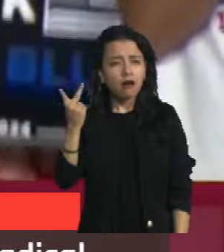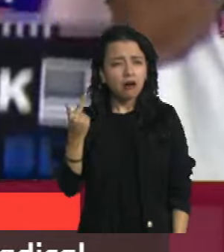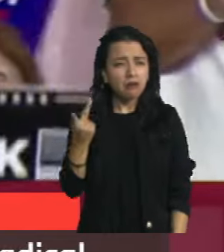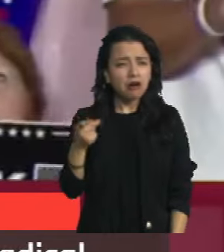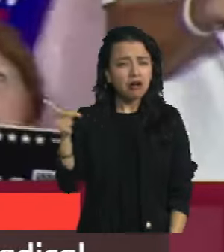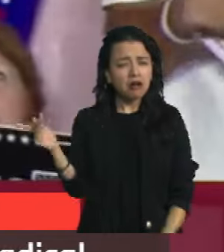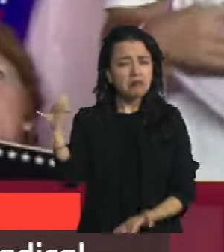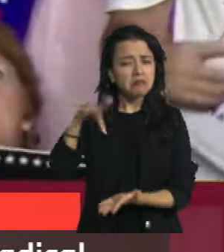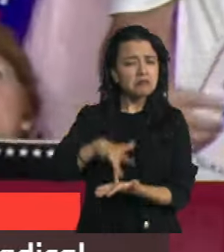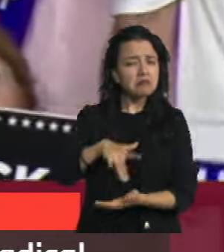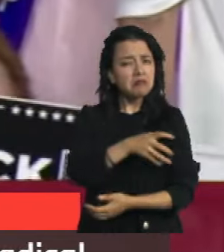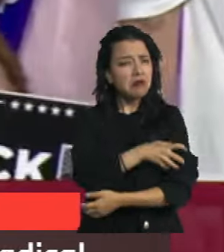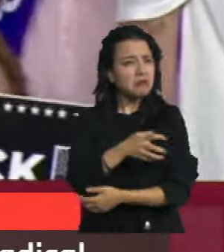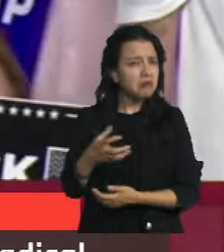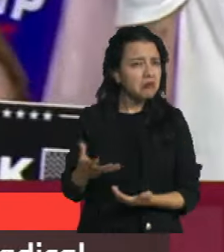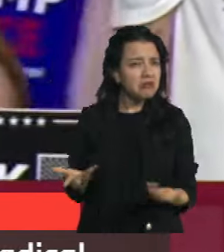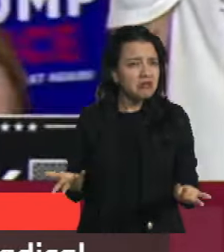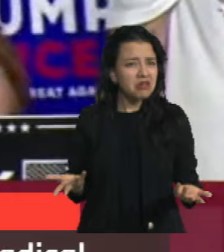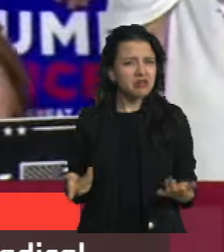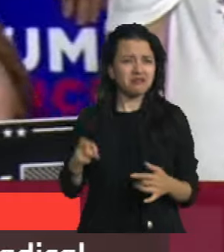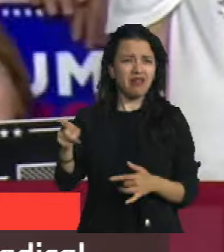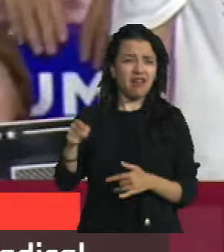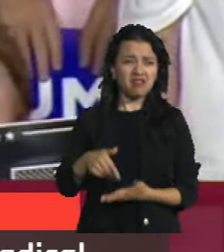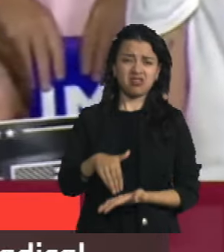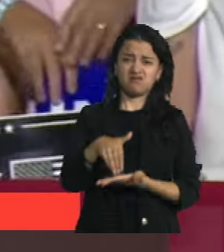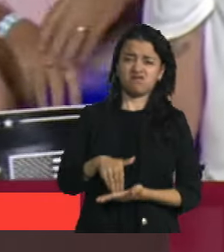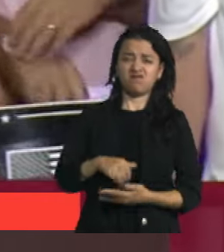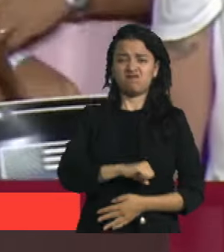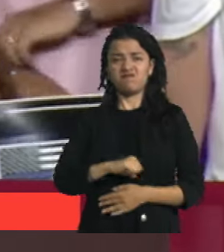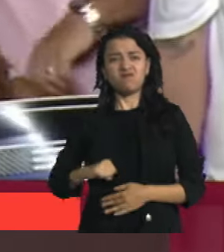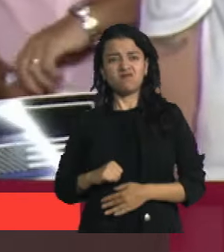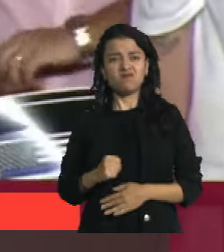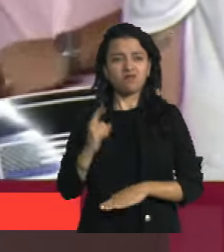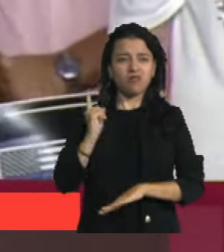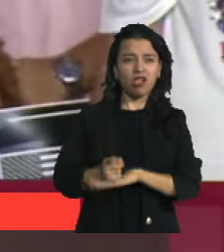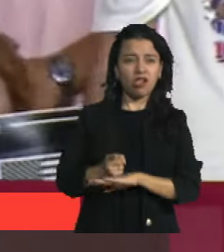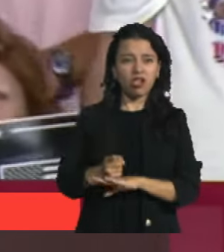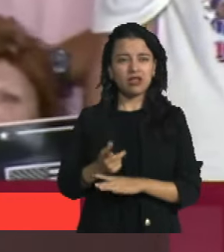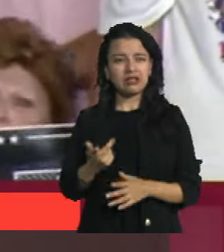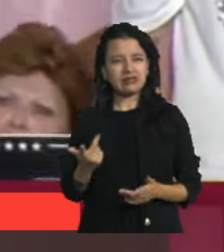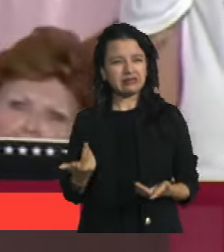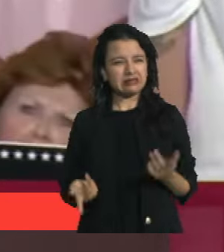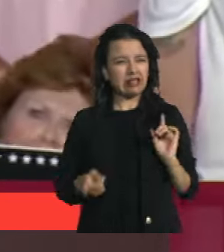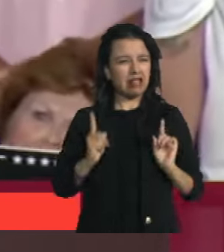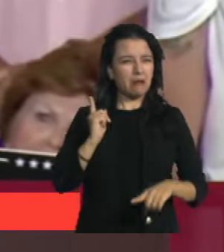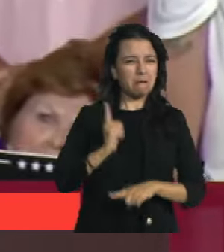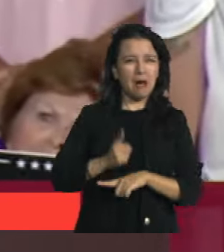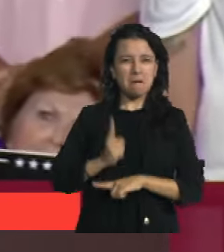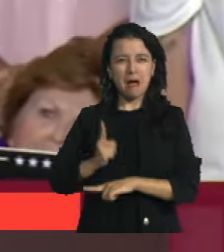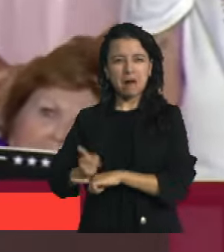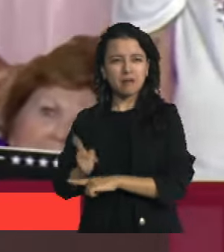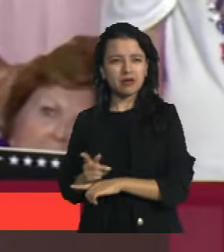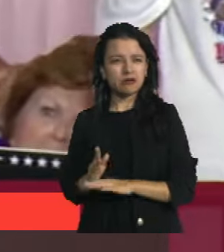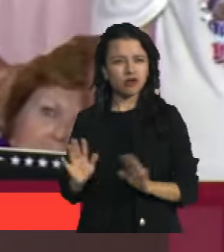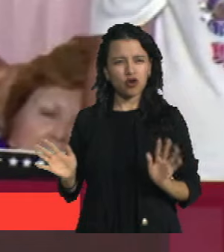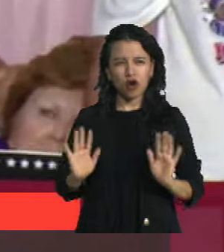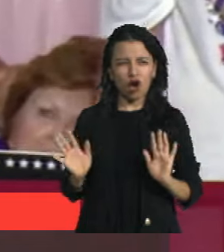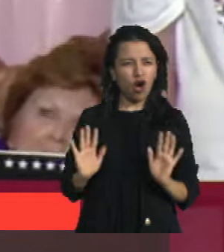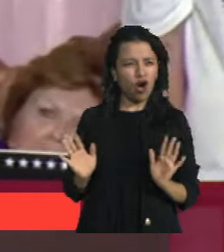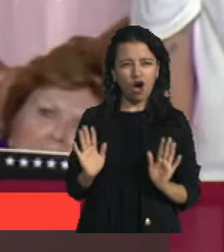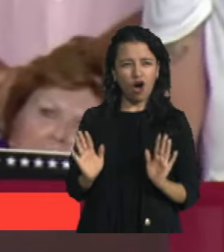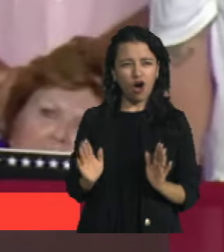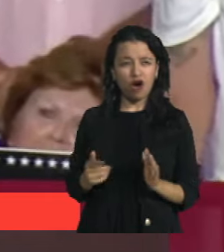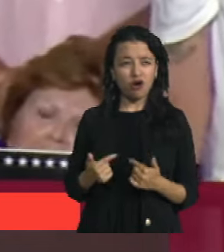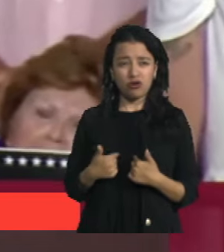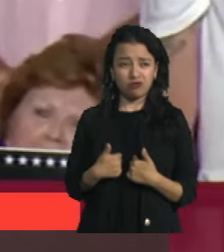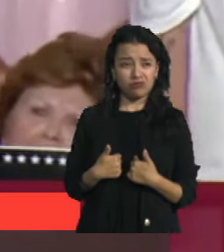radical far-left extremist ever to occupy the White House times 10. There's never been a lunatic like this